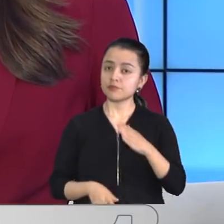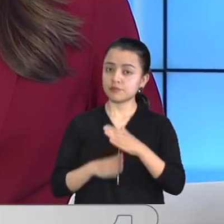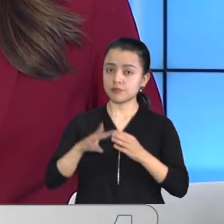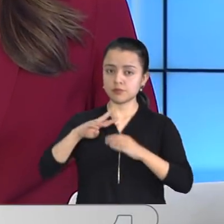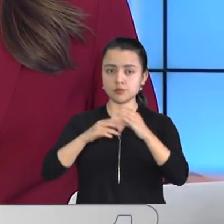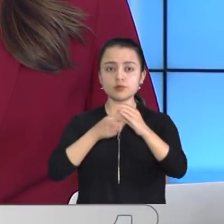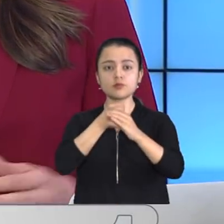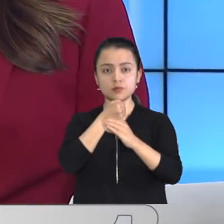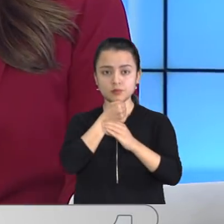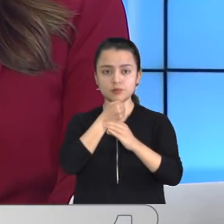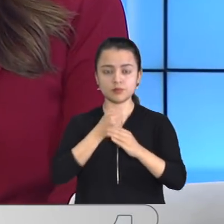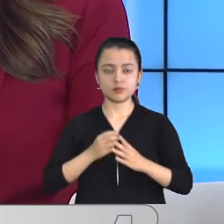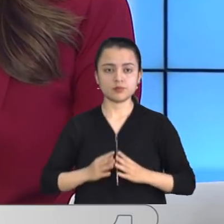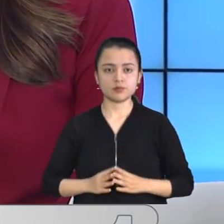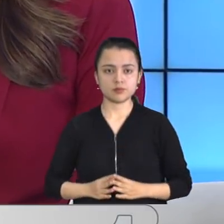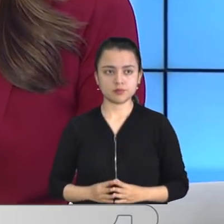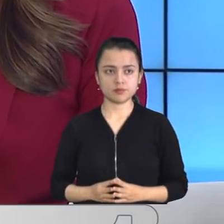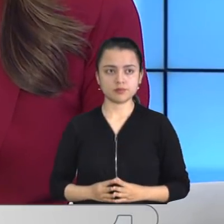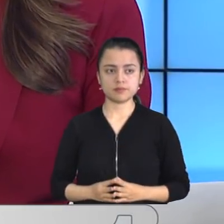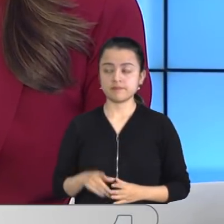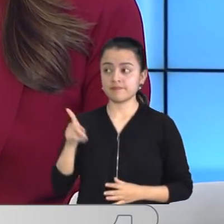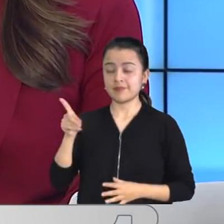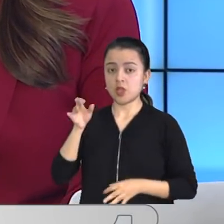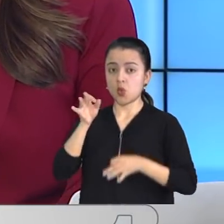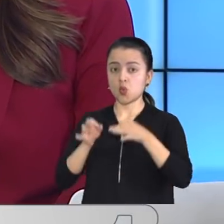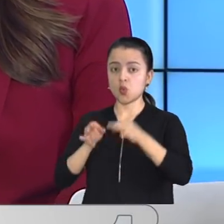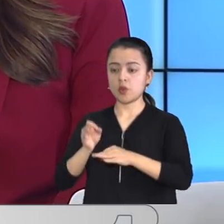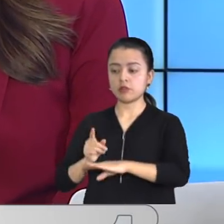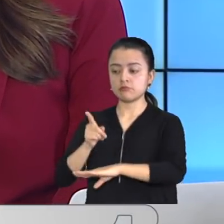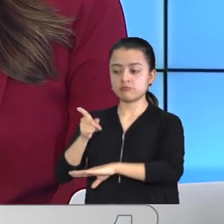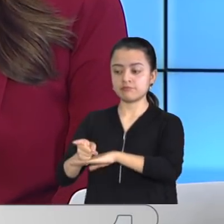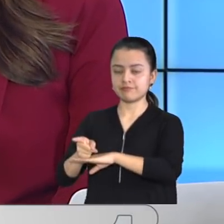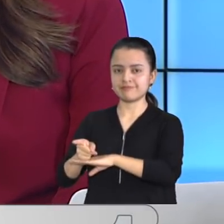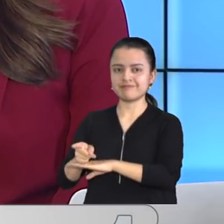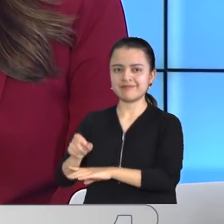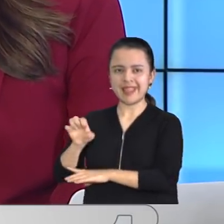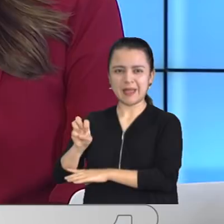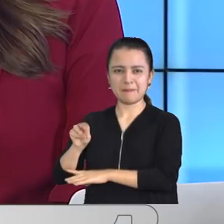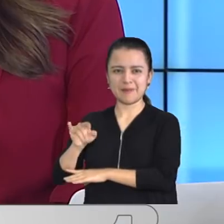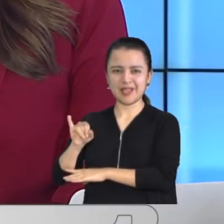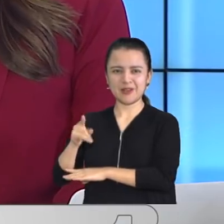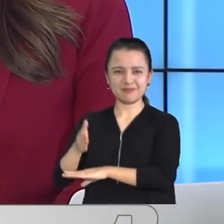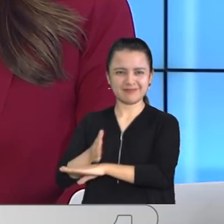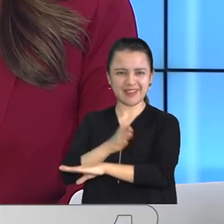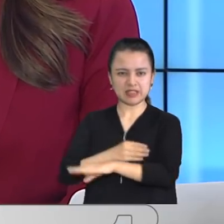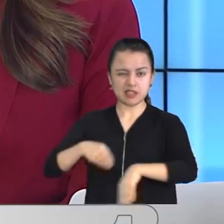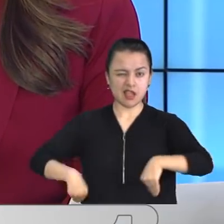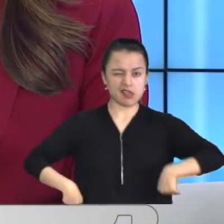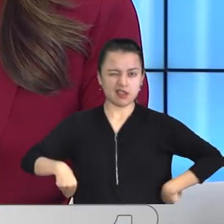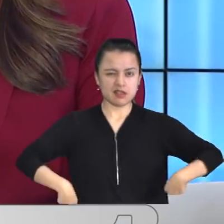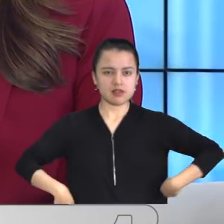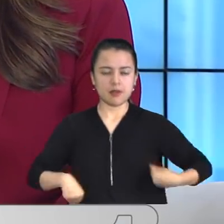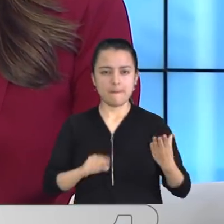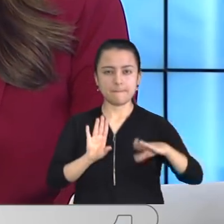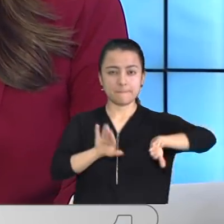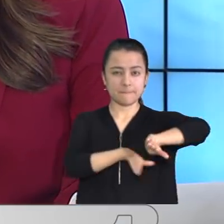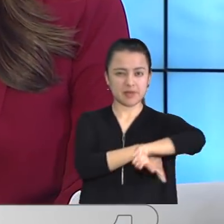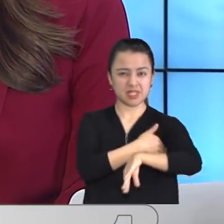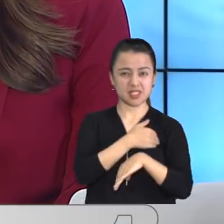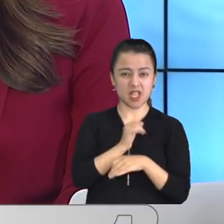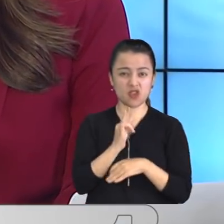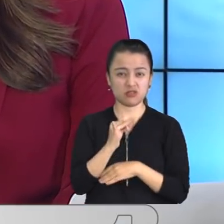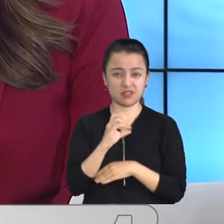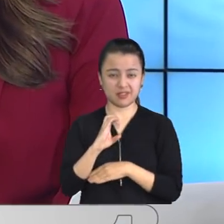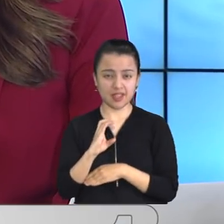Seguimos en Noticentro 1 CMI. Un juez decidió que Emilio Tapia, señalado por el escándalo de corrupción de Centros Poblados, deberá